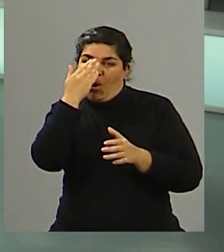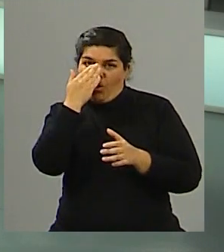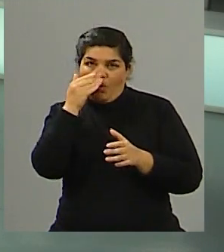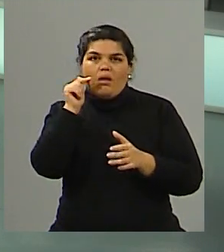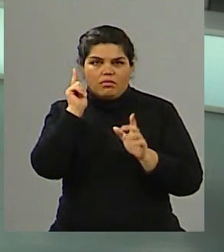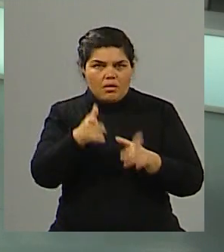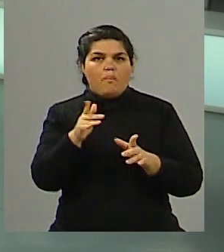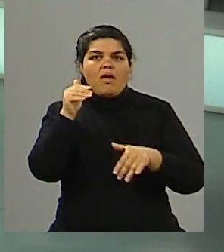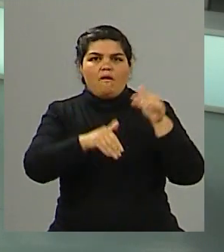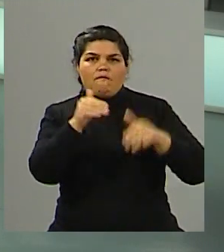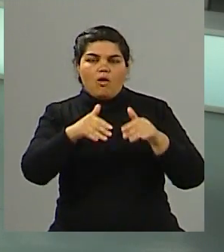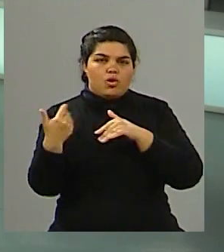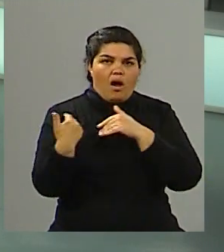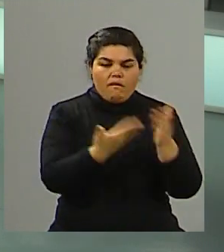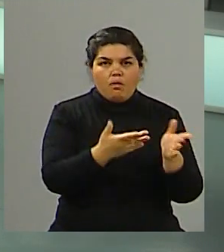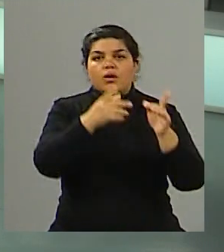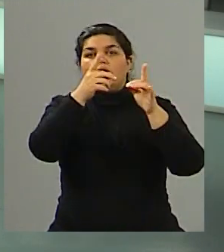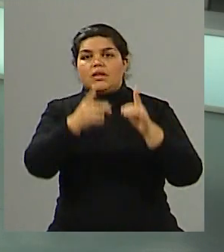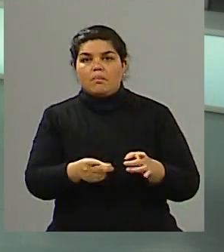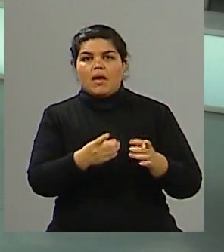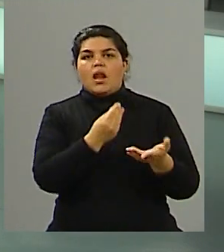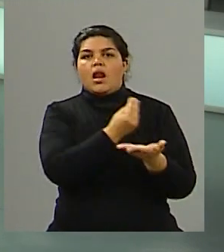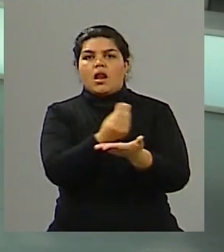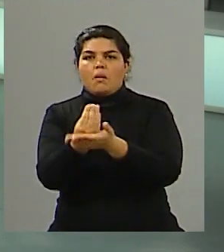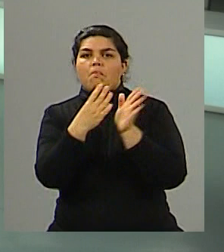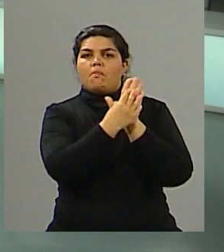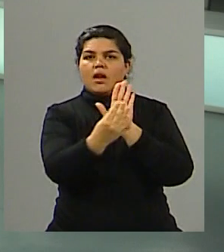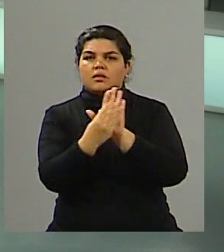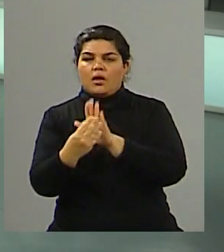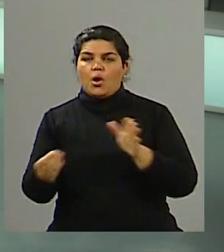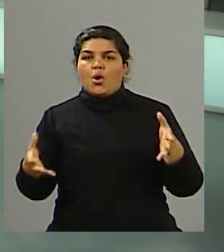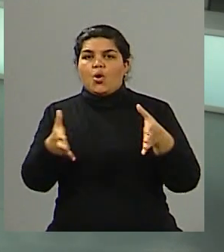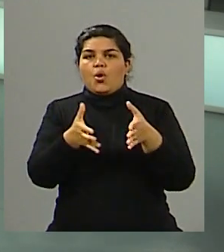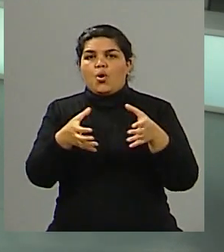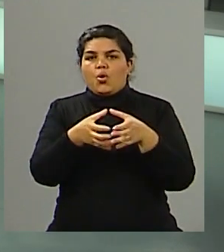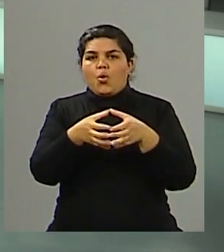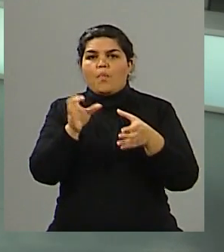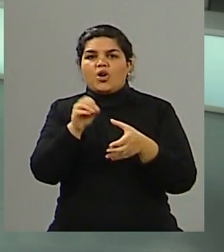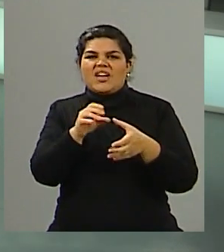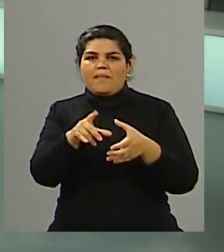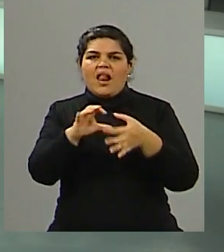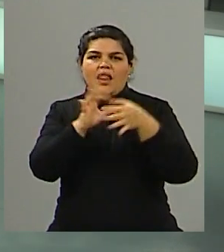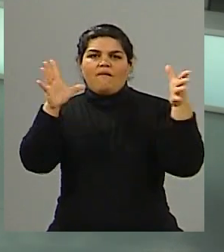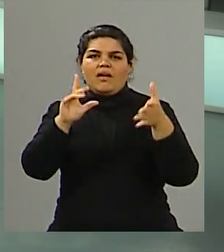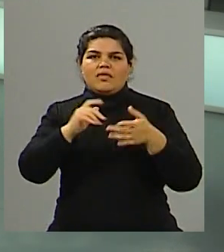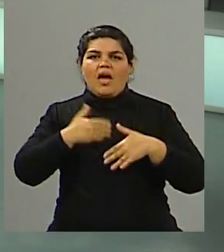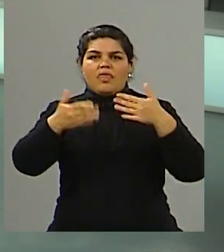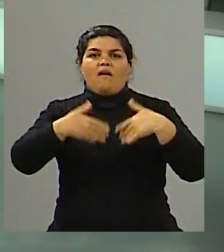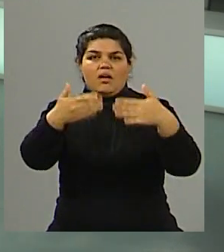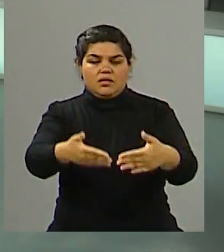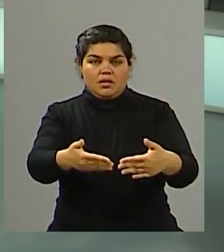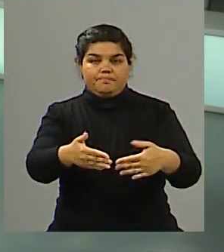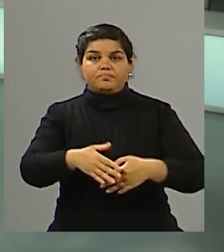y referentes y representantes de La Libertad Avanza. En un contexto en donde lo